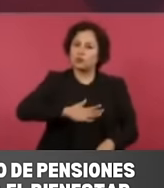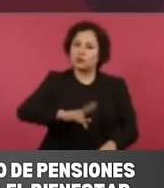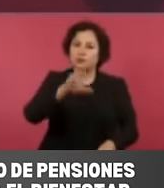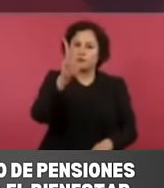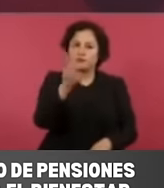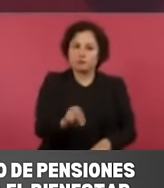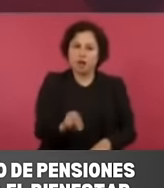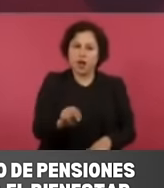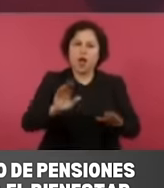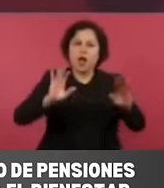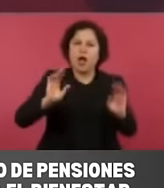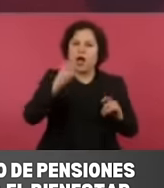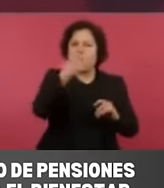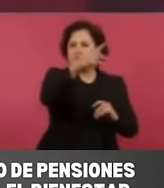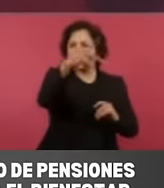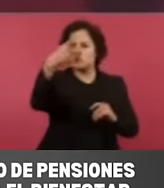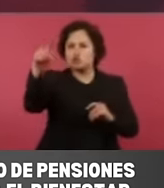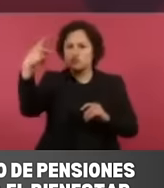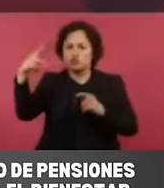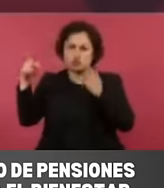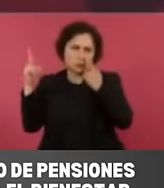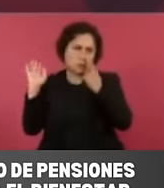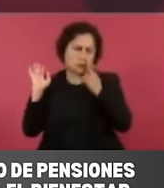deciden aumentar